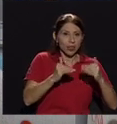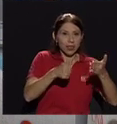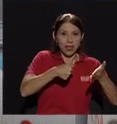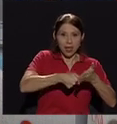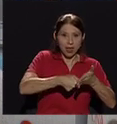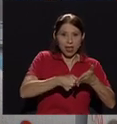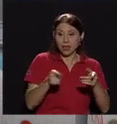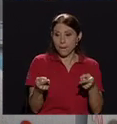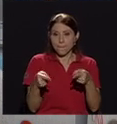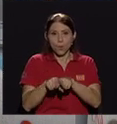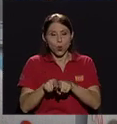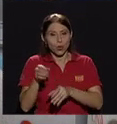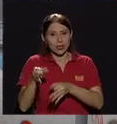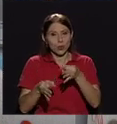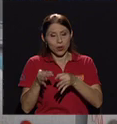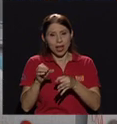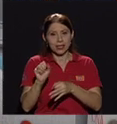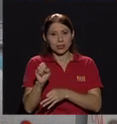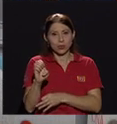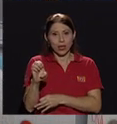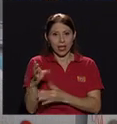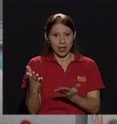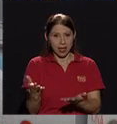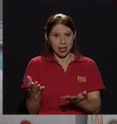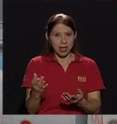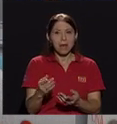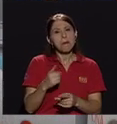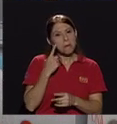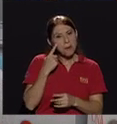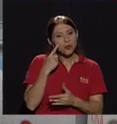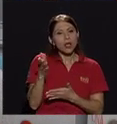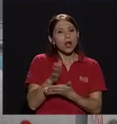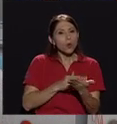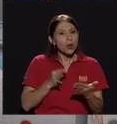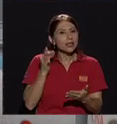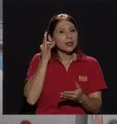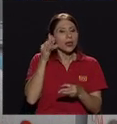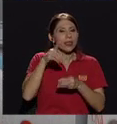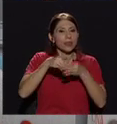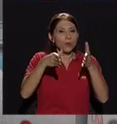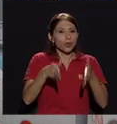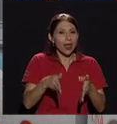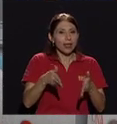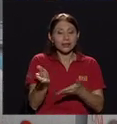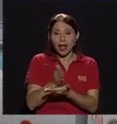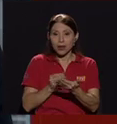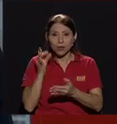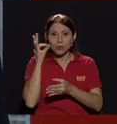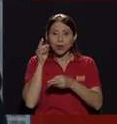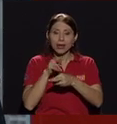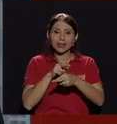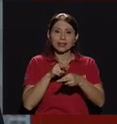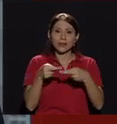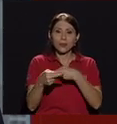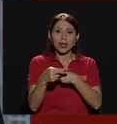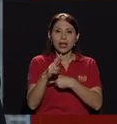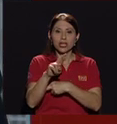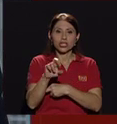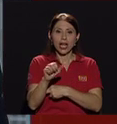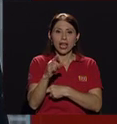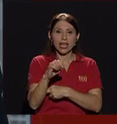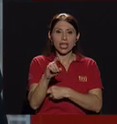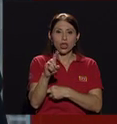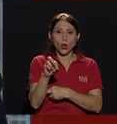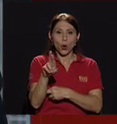Elecciones, y sí vemos, digamos, algunas diputadas y algunas mujeres regidoras y síndicas en el